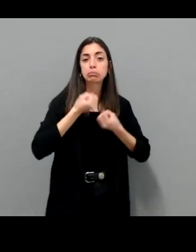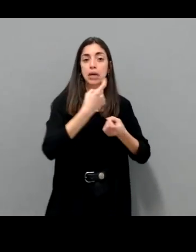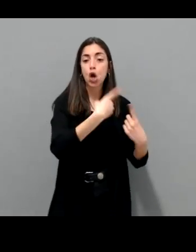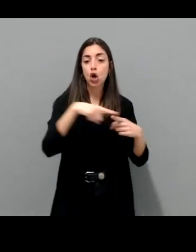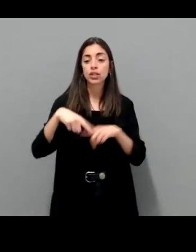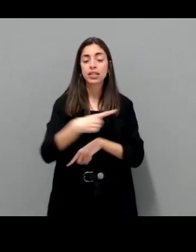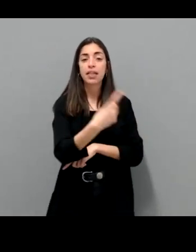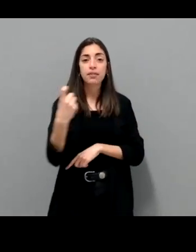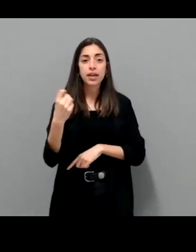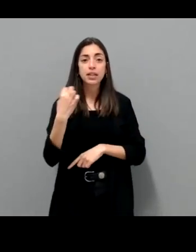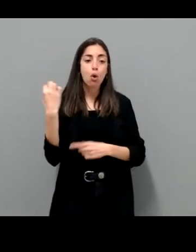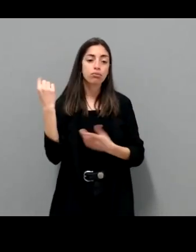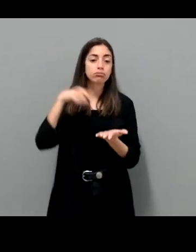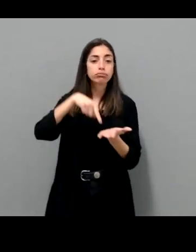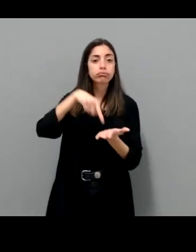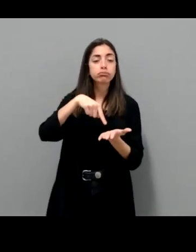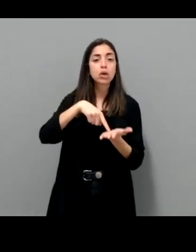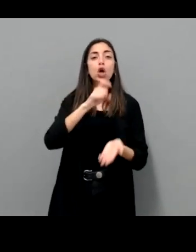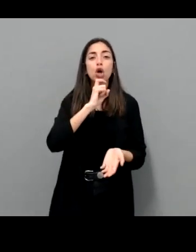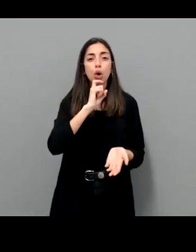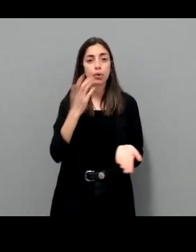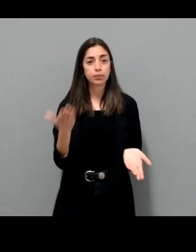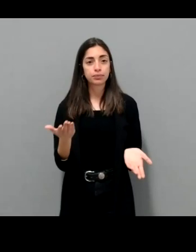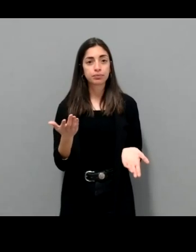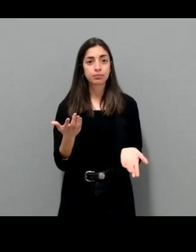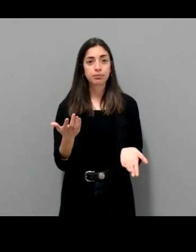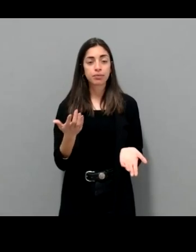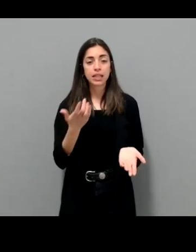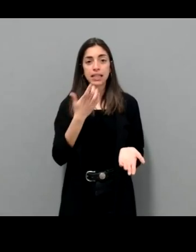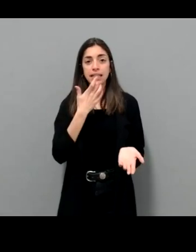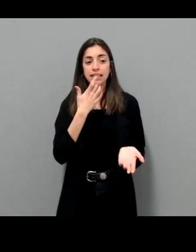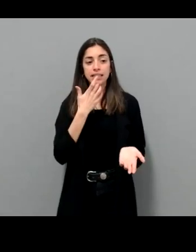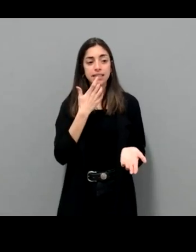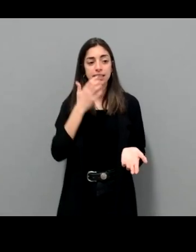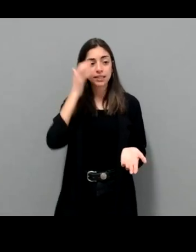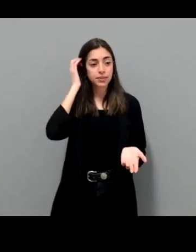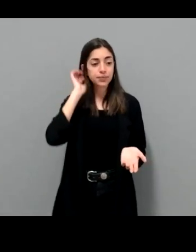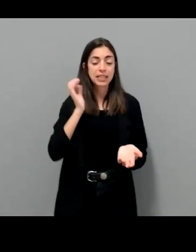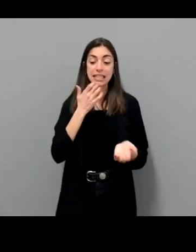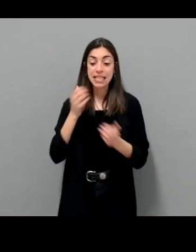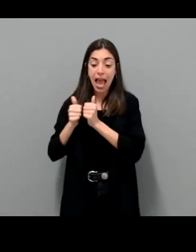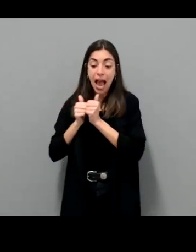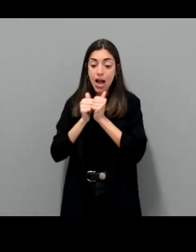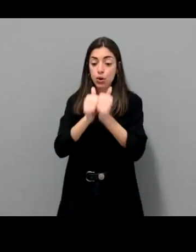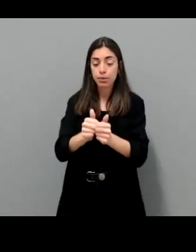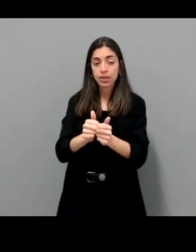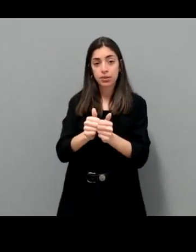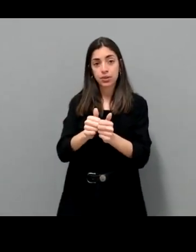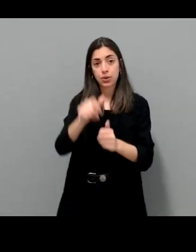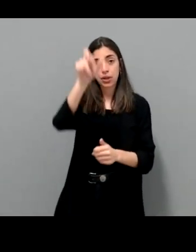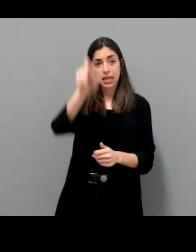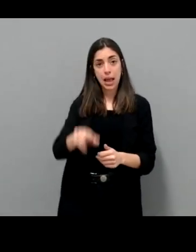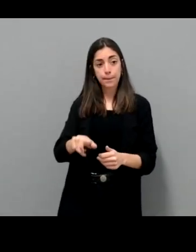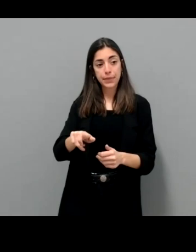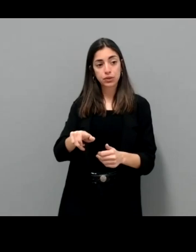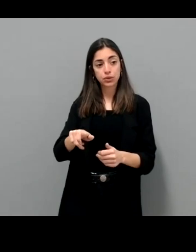que reclaman? Evidentemente, si no llevan a su lado el acompañamiento de la persona que pueda